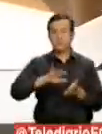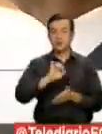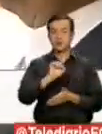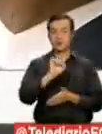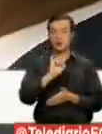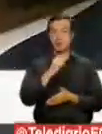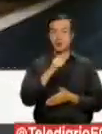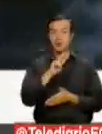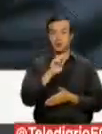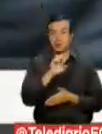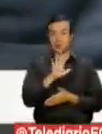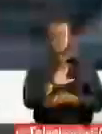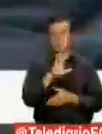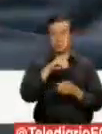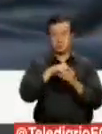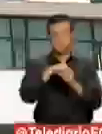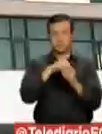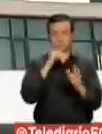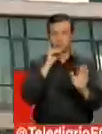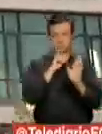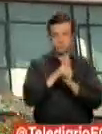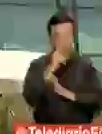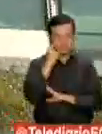La fiscalía formulará cargos.